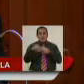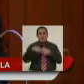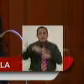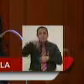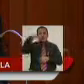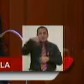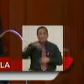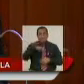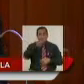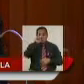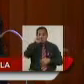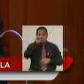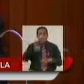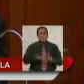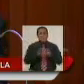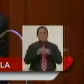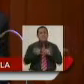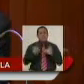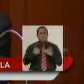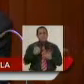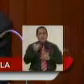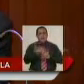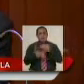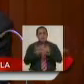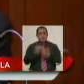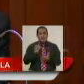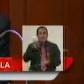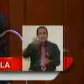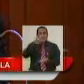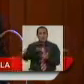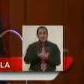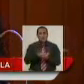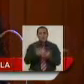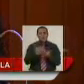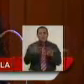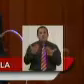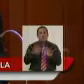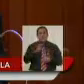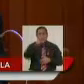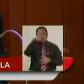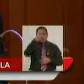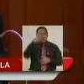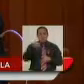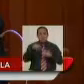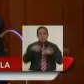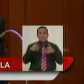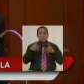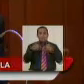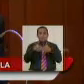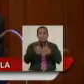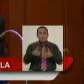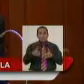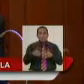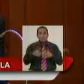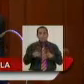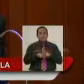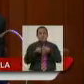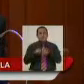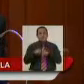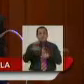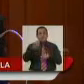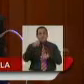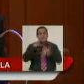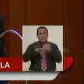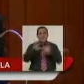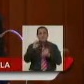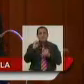Y también tenemos en marcha el aeropuerto de Chinchero en Cusco, el puerto de San Martín en Pisco, la red dorsal